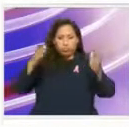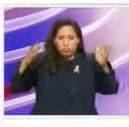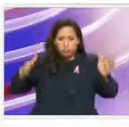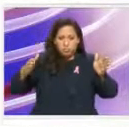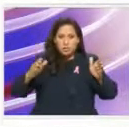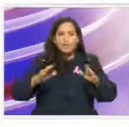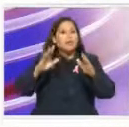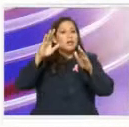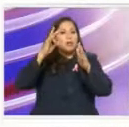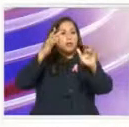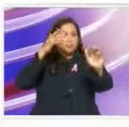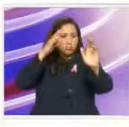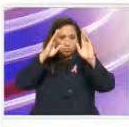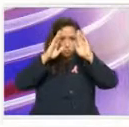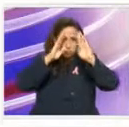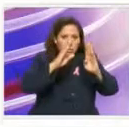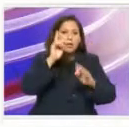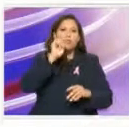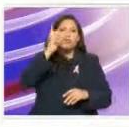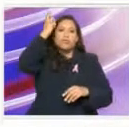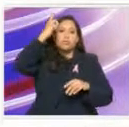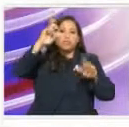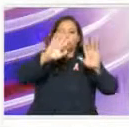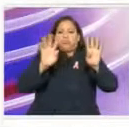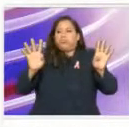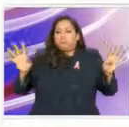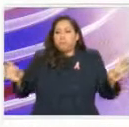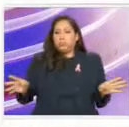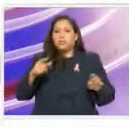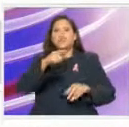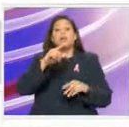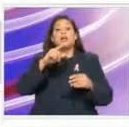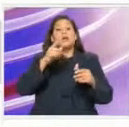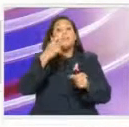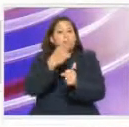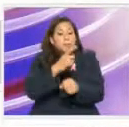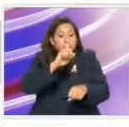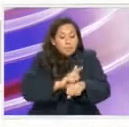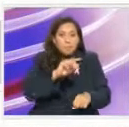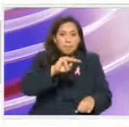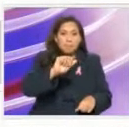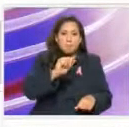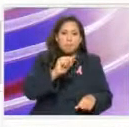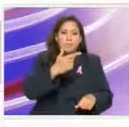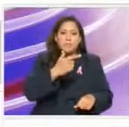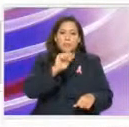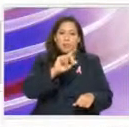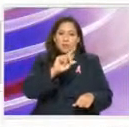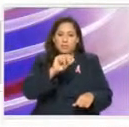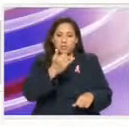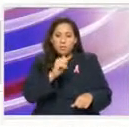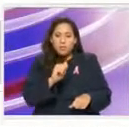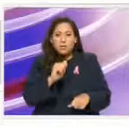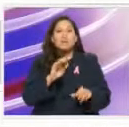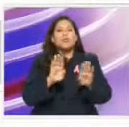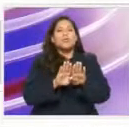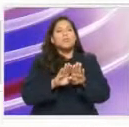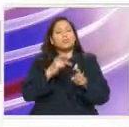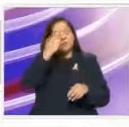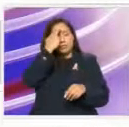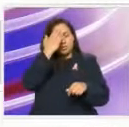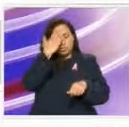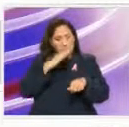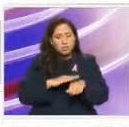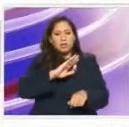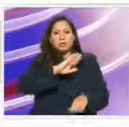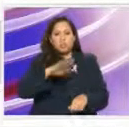está dedicada nada más a esta diosa. Y el primer día, el Mahalaya, justo está dedicada a la rememoranza de los muertos, ¿no?